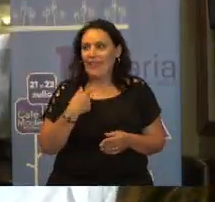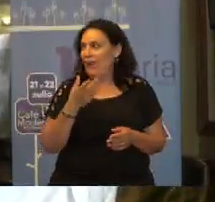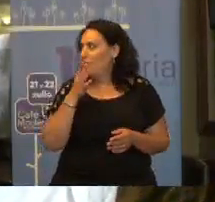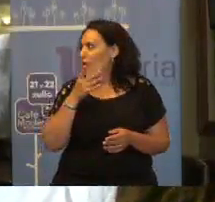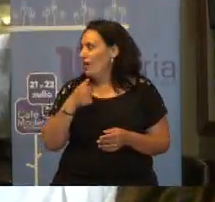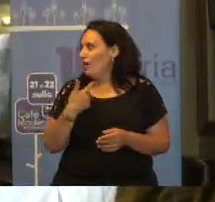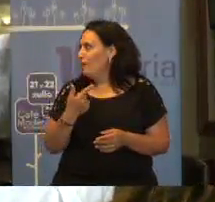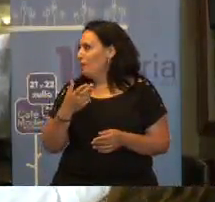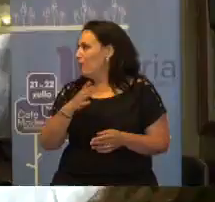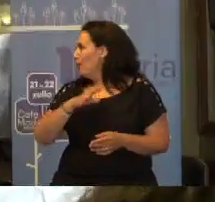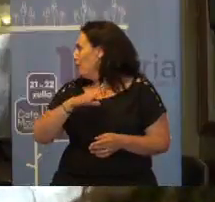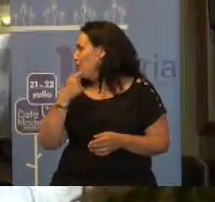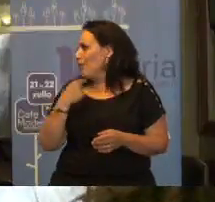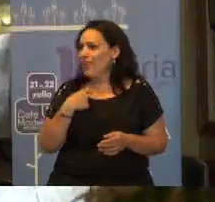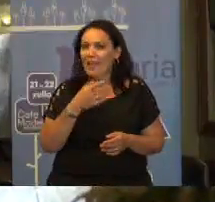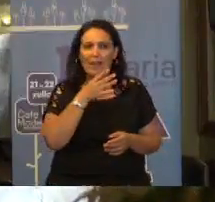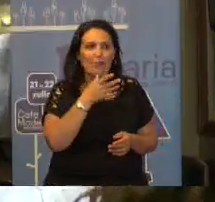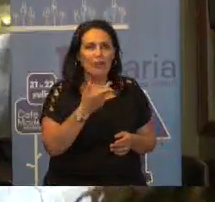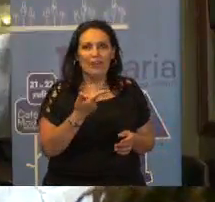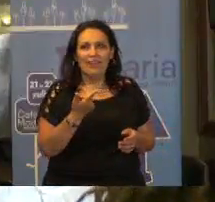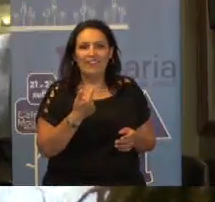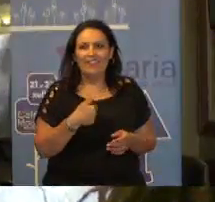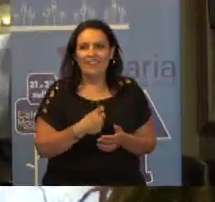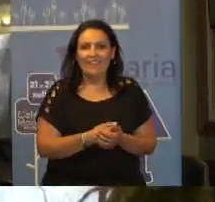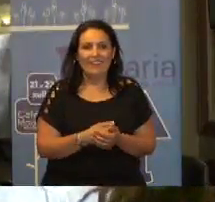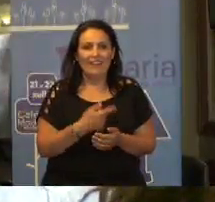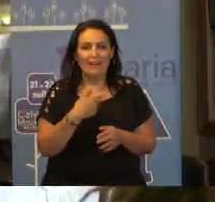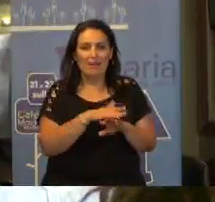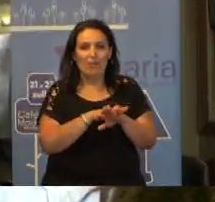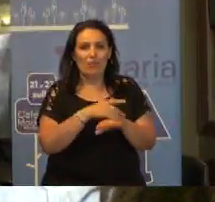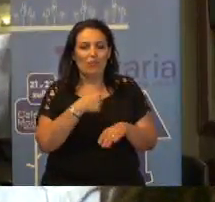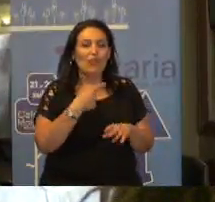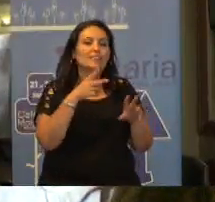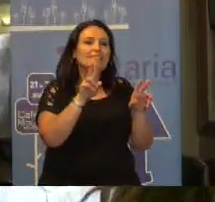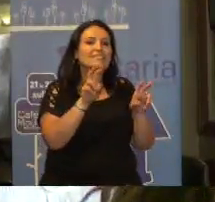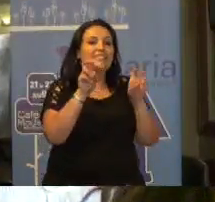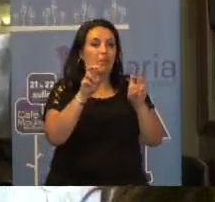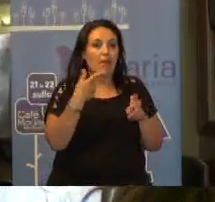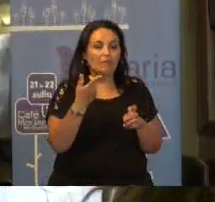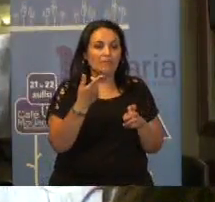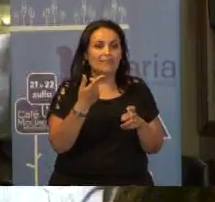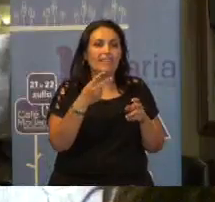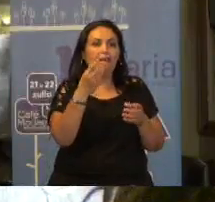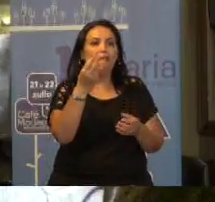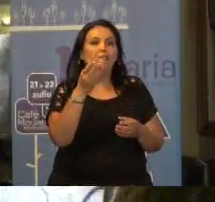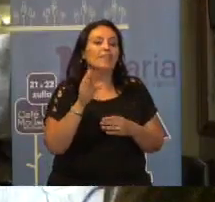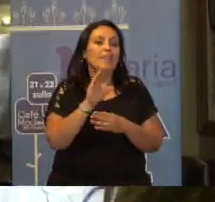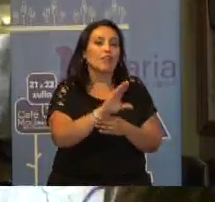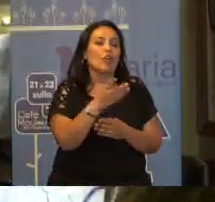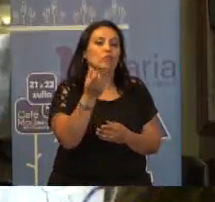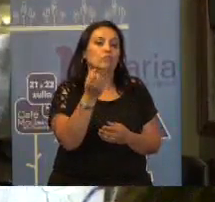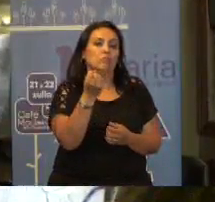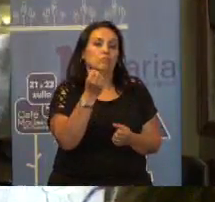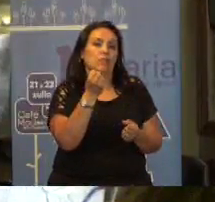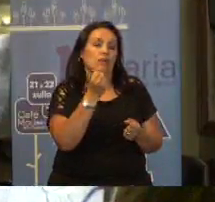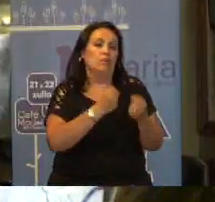palabras. No, é un pouco de pedagogía, vamos a ver. Cando eu falo de financiación autonómica, a mí me gustan, digamos, ver